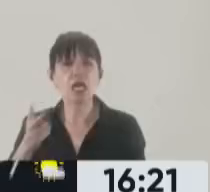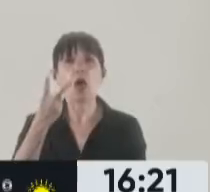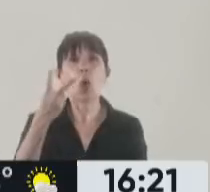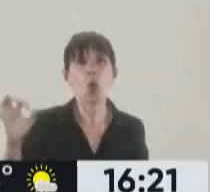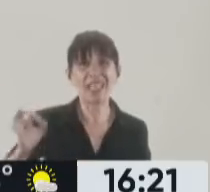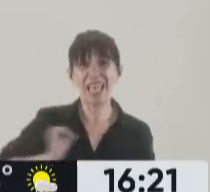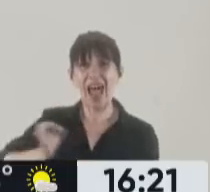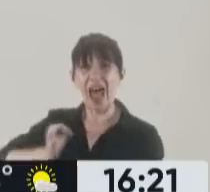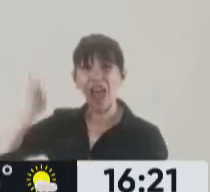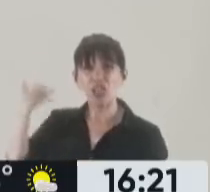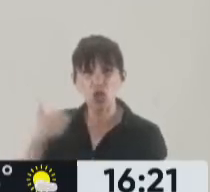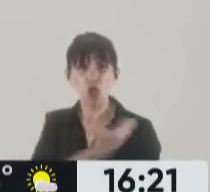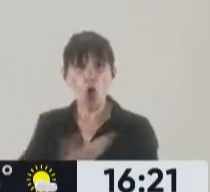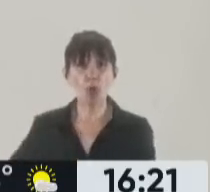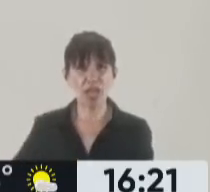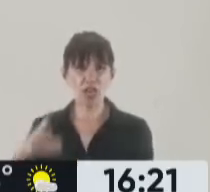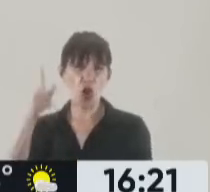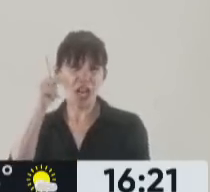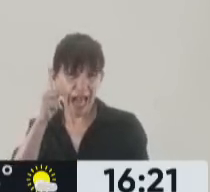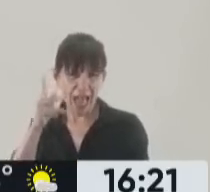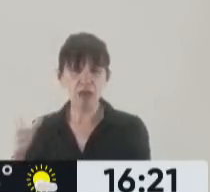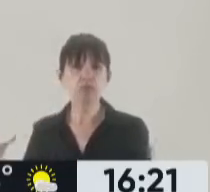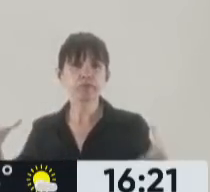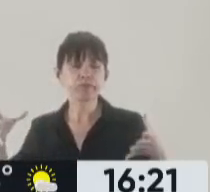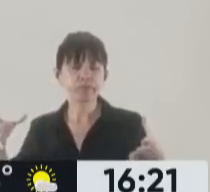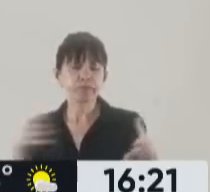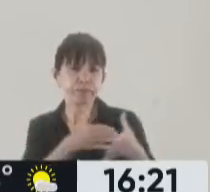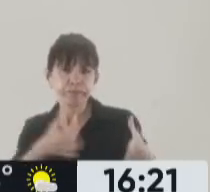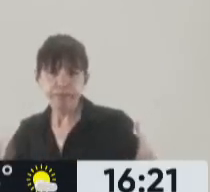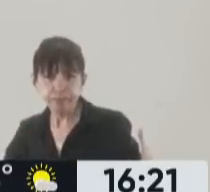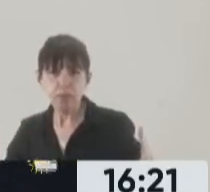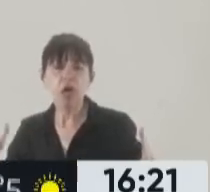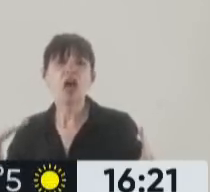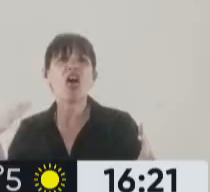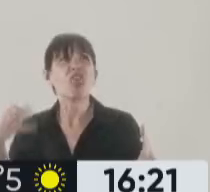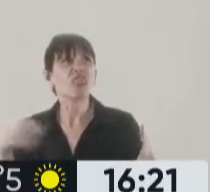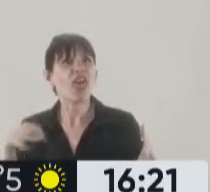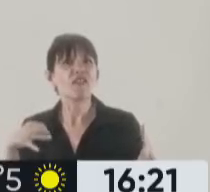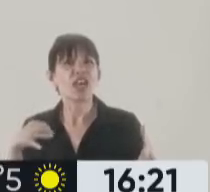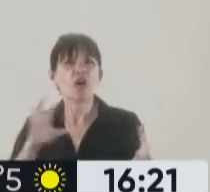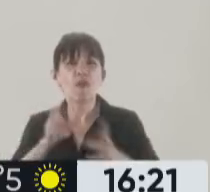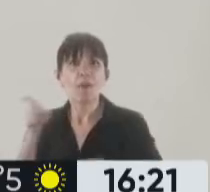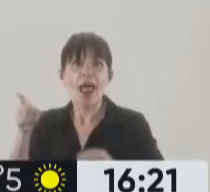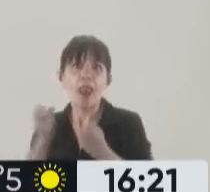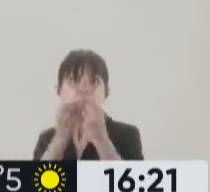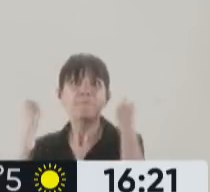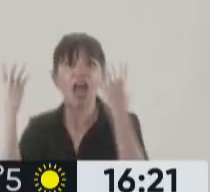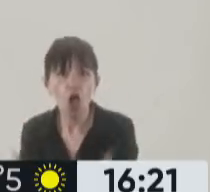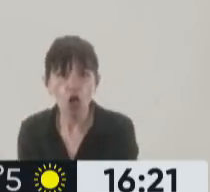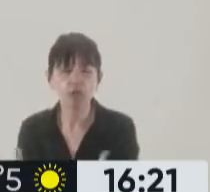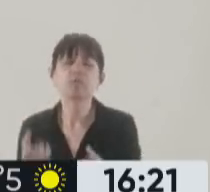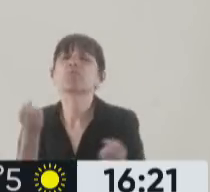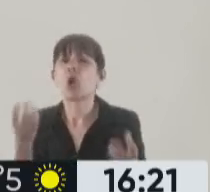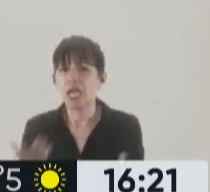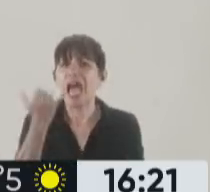de kirchnerismo tienen que ser superados. Se lo consulto en relación a la nota que salió en el Destape,